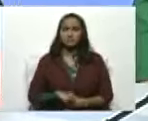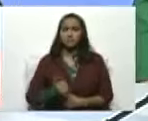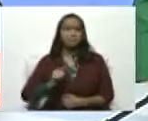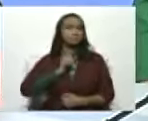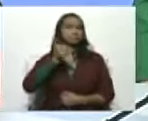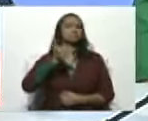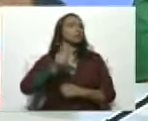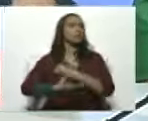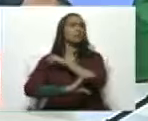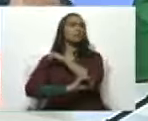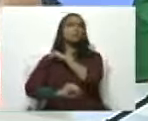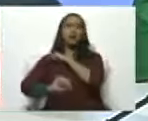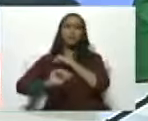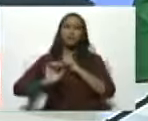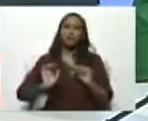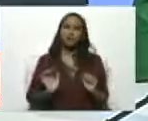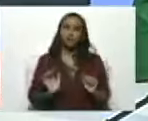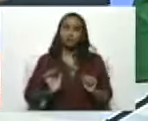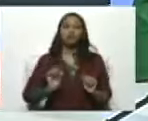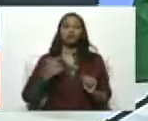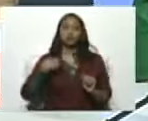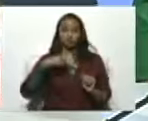Arbitrariamente tramposo. Nosotros venimos de ahí